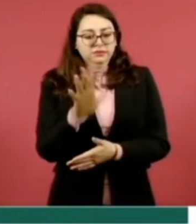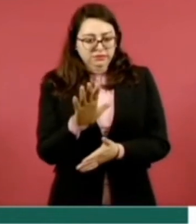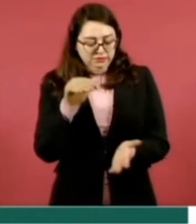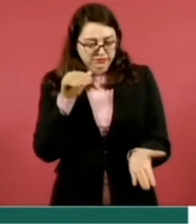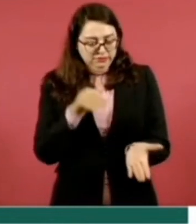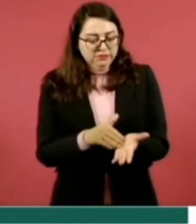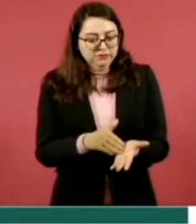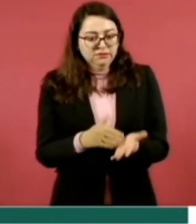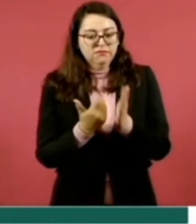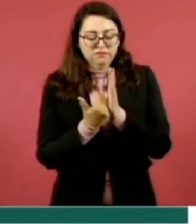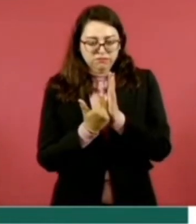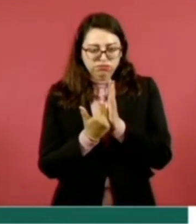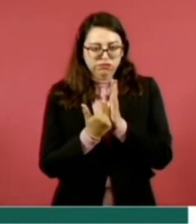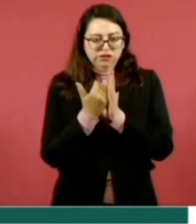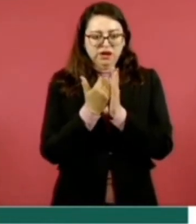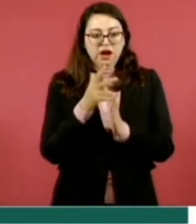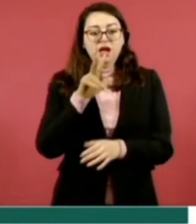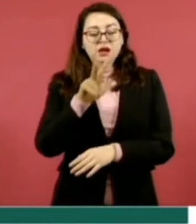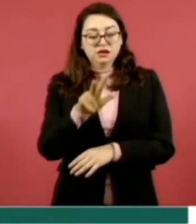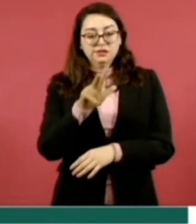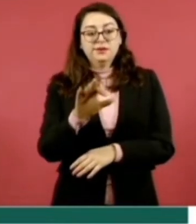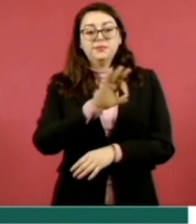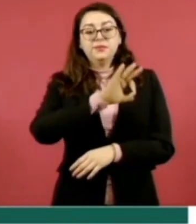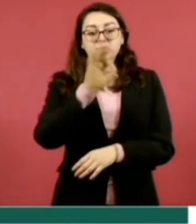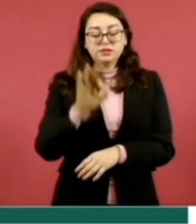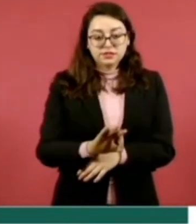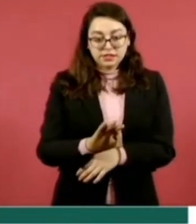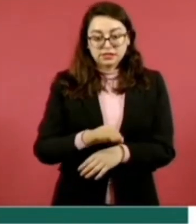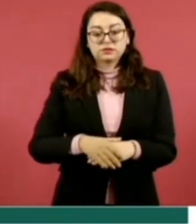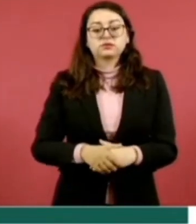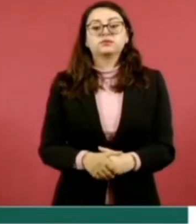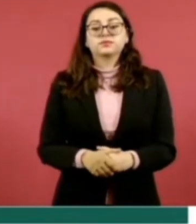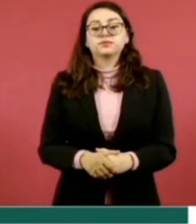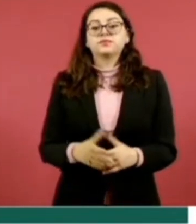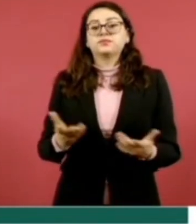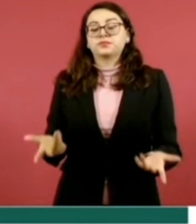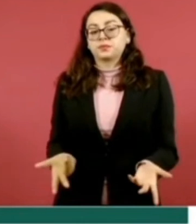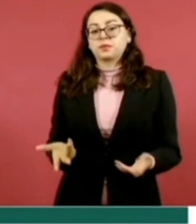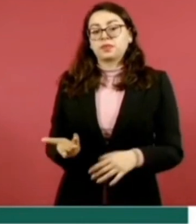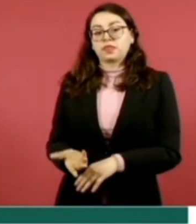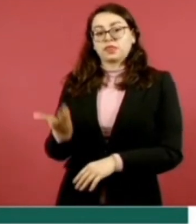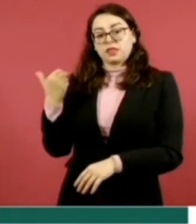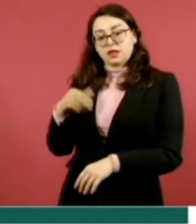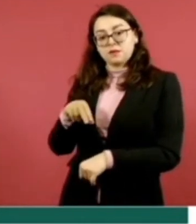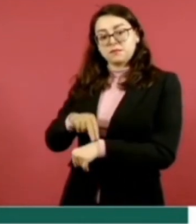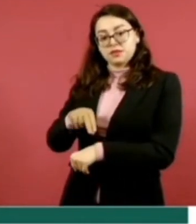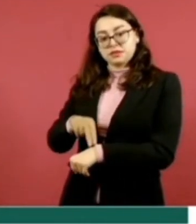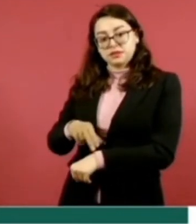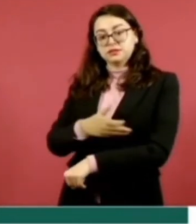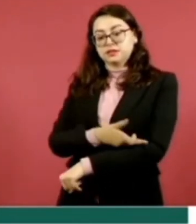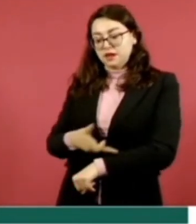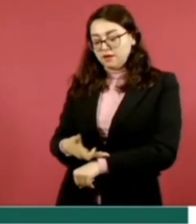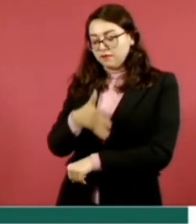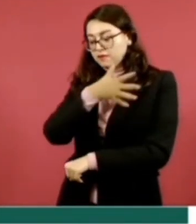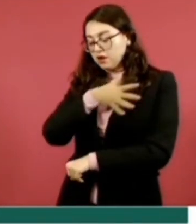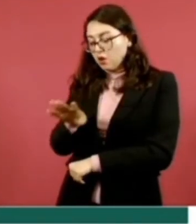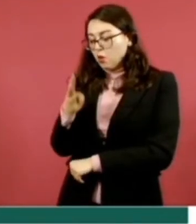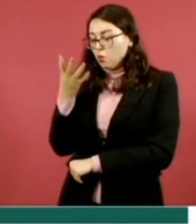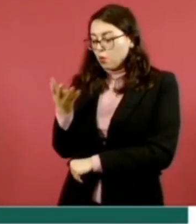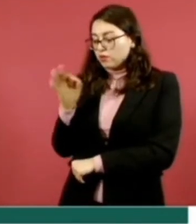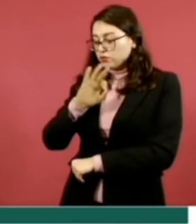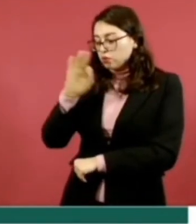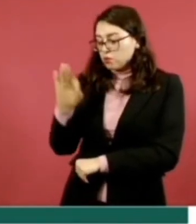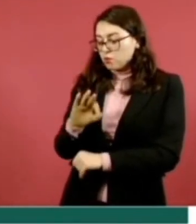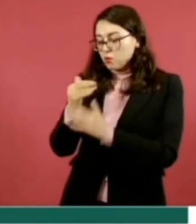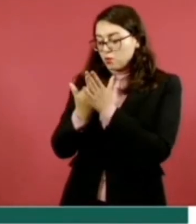es un incremento del 18%. Las consultas de medicina familiar tuvieron un crecimiento del 4%, pasando